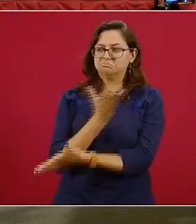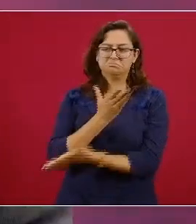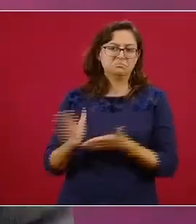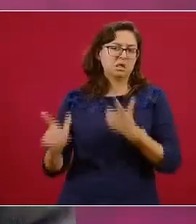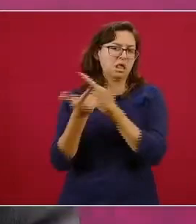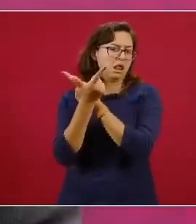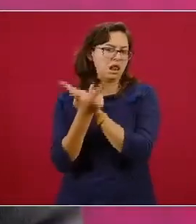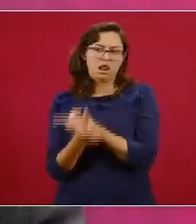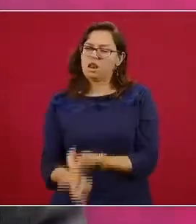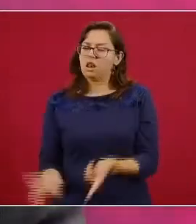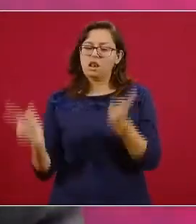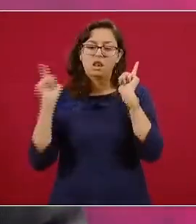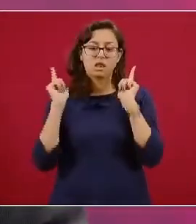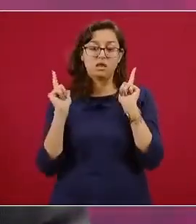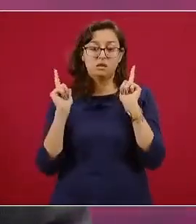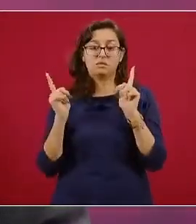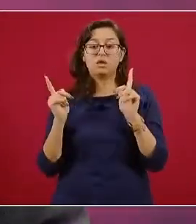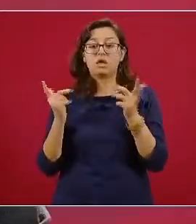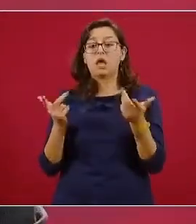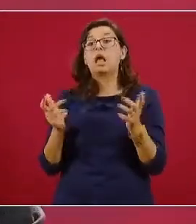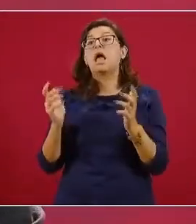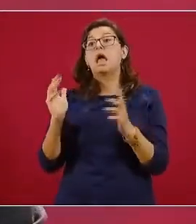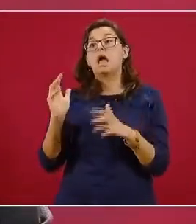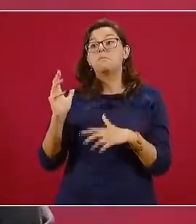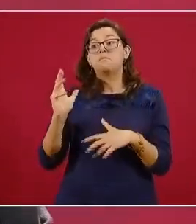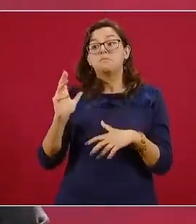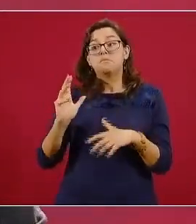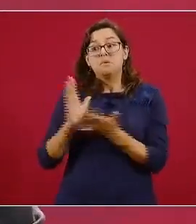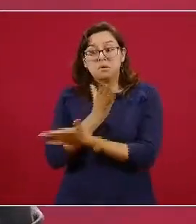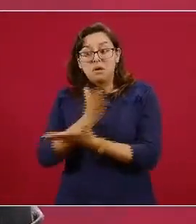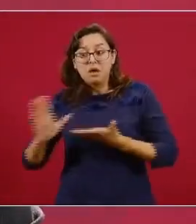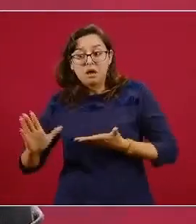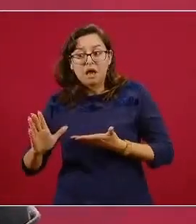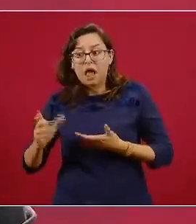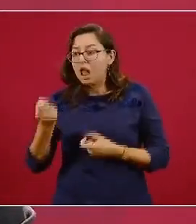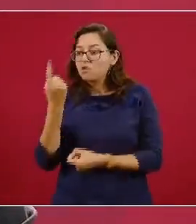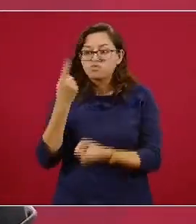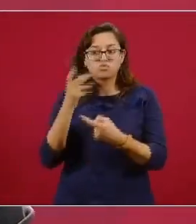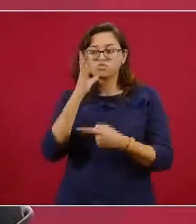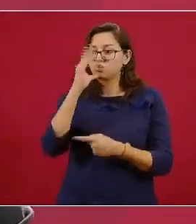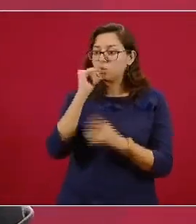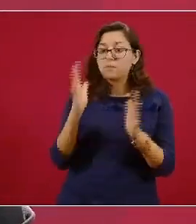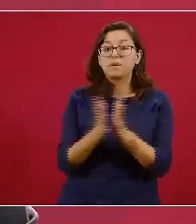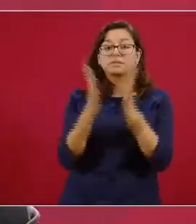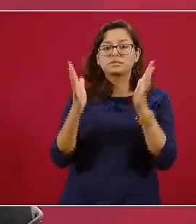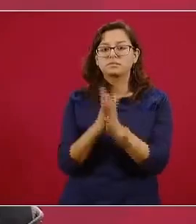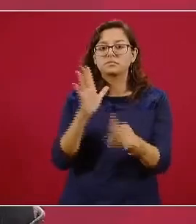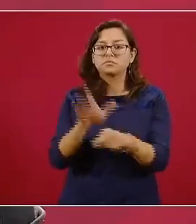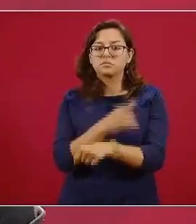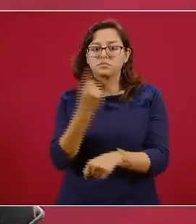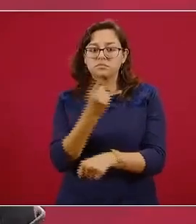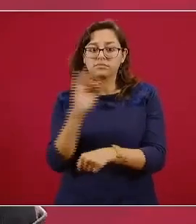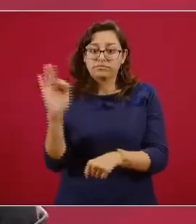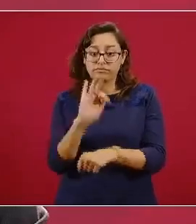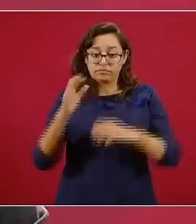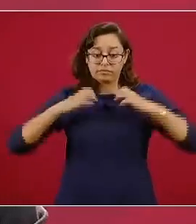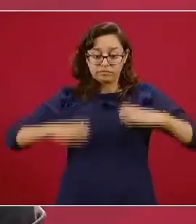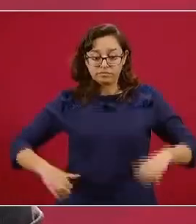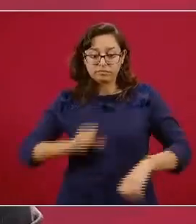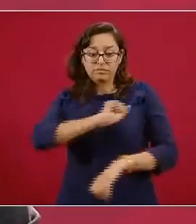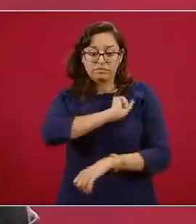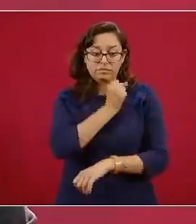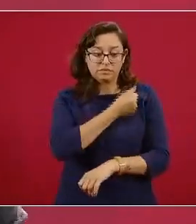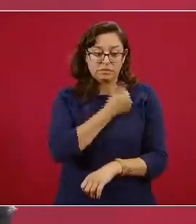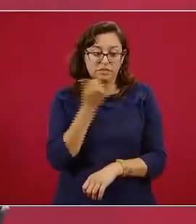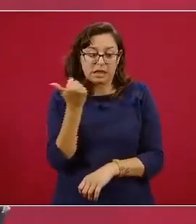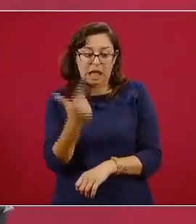las condiciones de salud, las condiciones físicas que garanticen que los ensayos clínicos iniciales